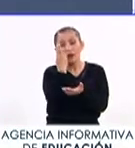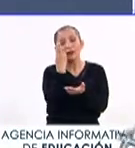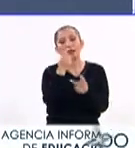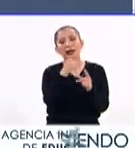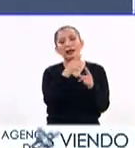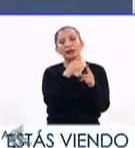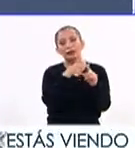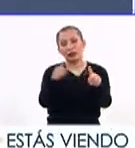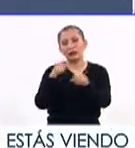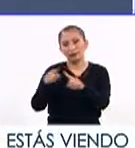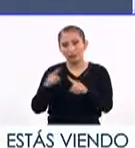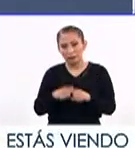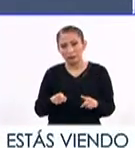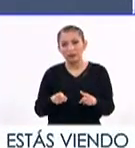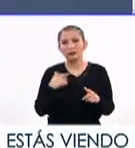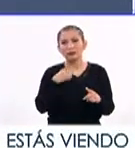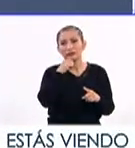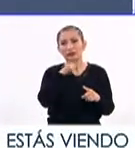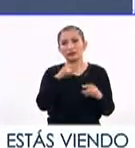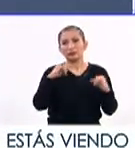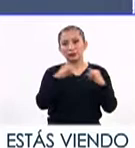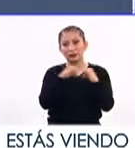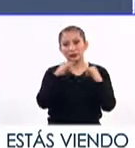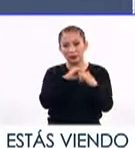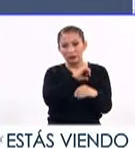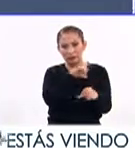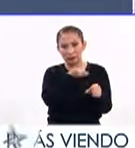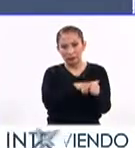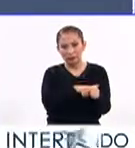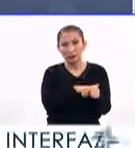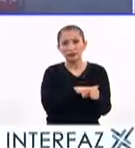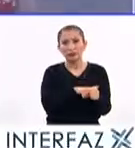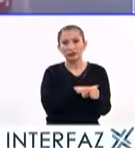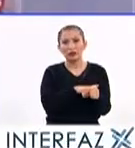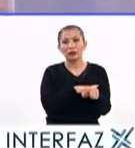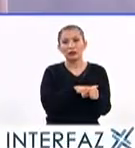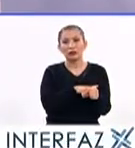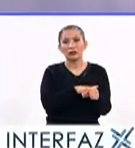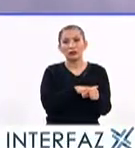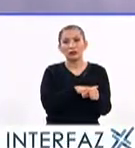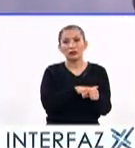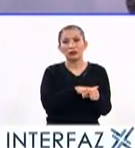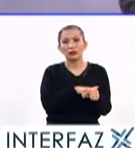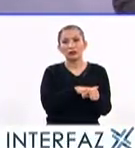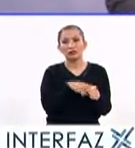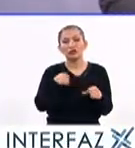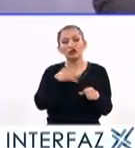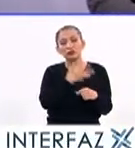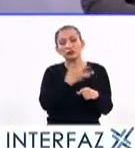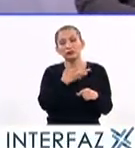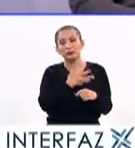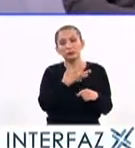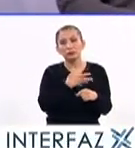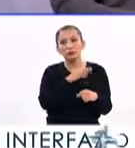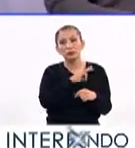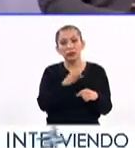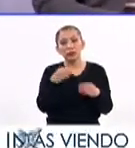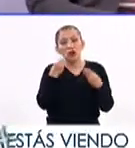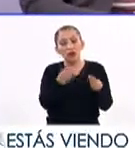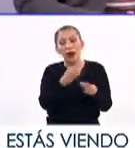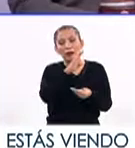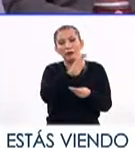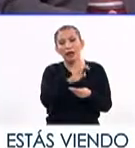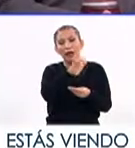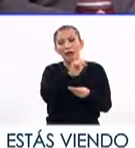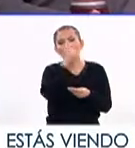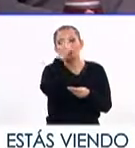universidades y como instituciones especiales. Entonces nosotros podemos dar las